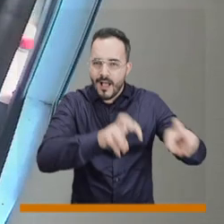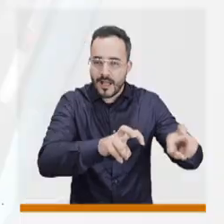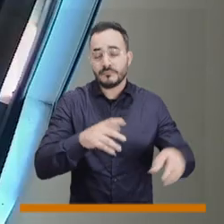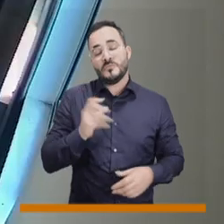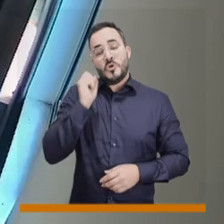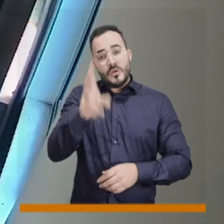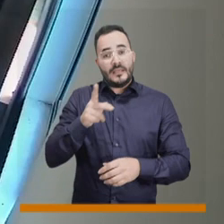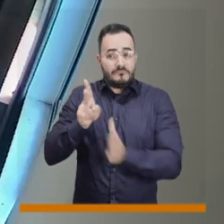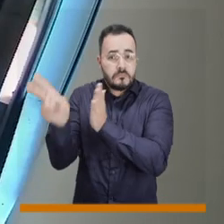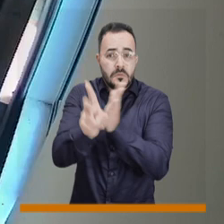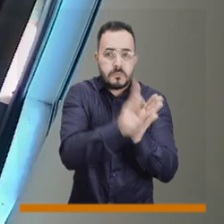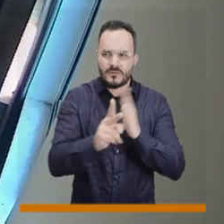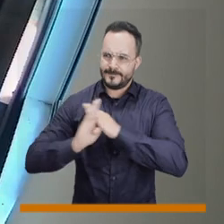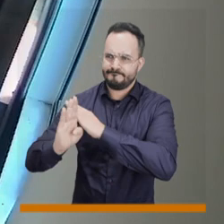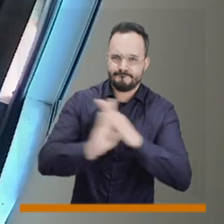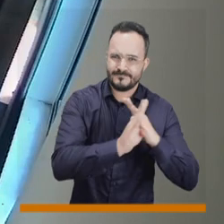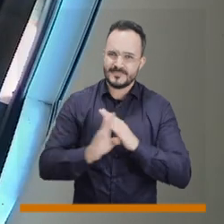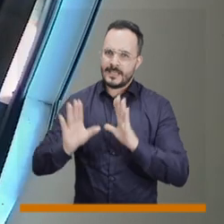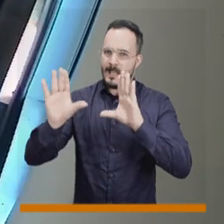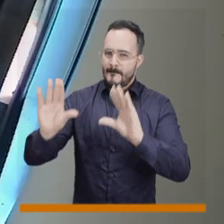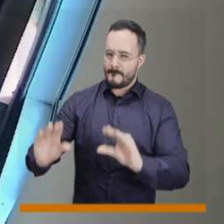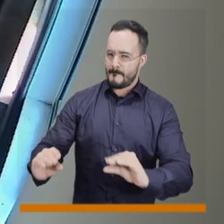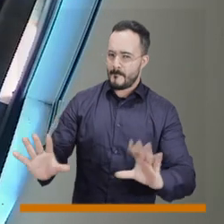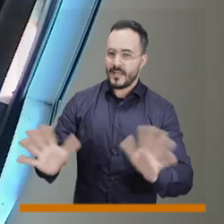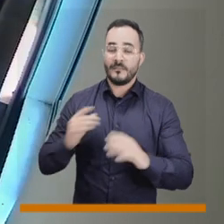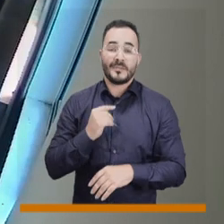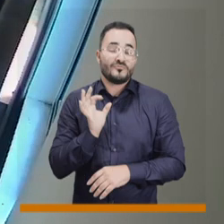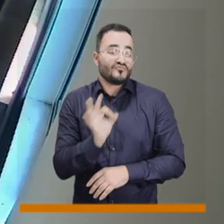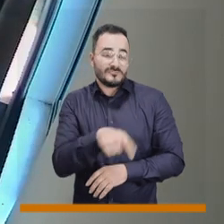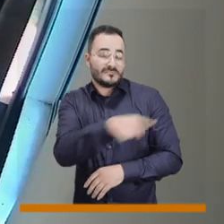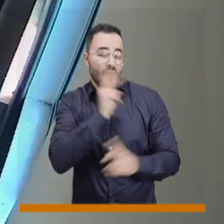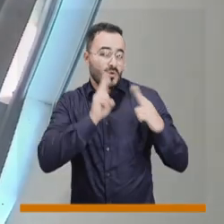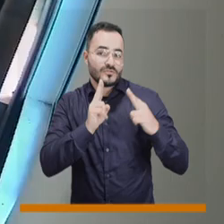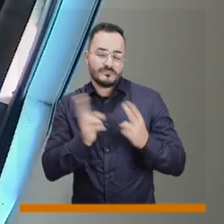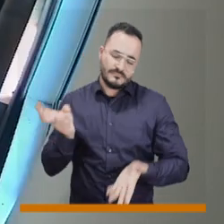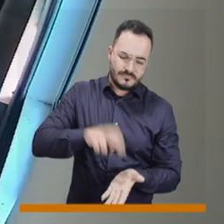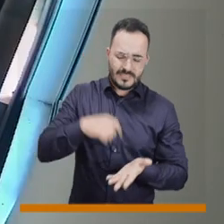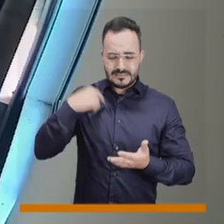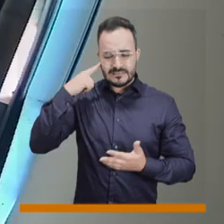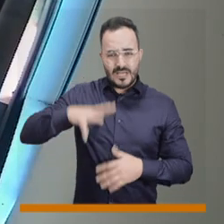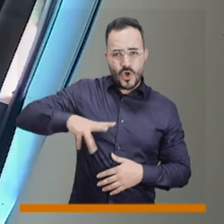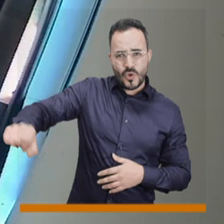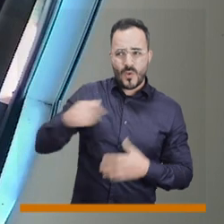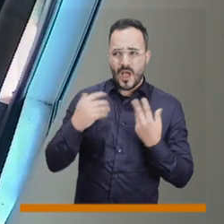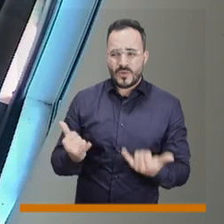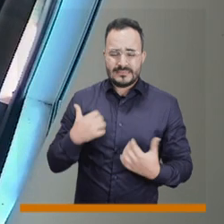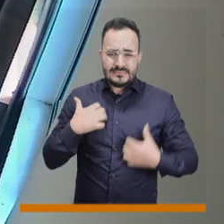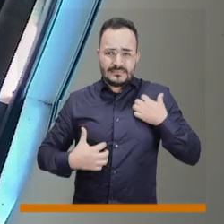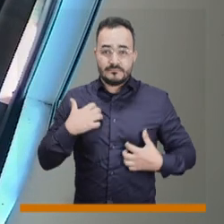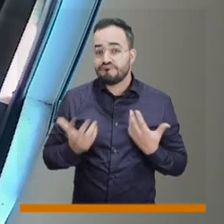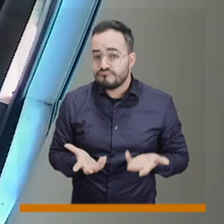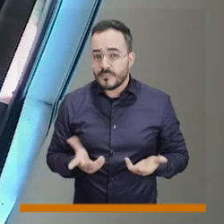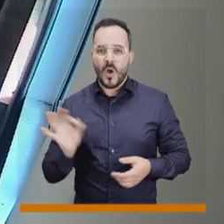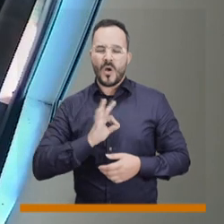podemos atacar el homicidio, ¿cierto? Pero el ciudadano todos los días se levanta con la preocupación de que le vayan a robar. El ciudadano todos